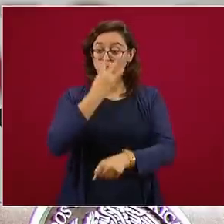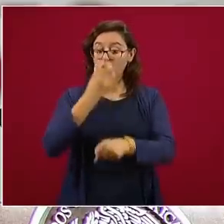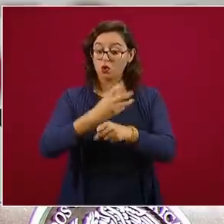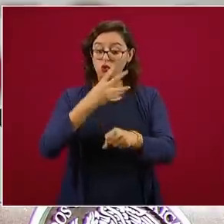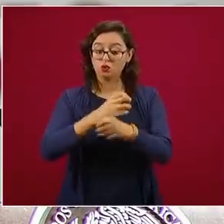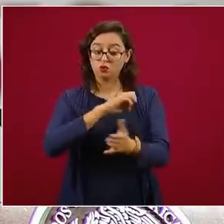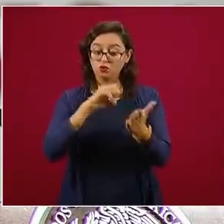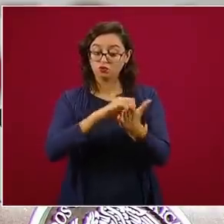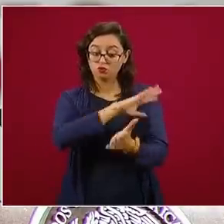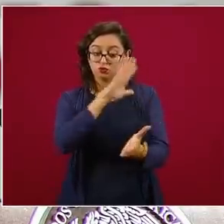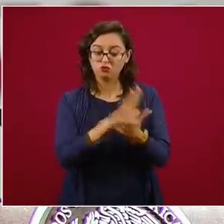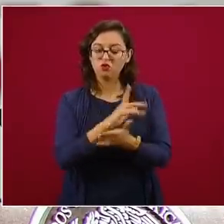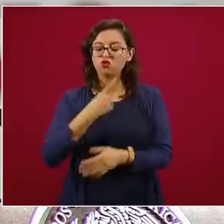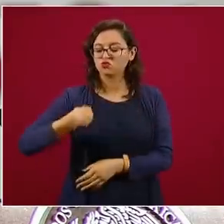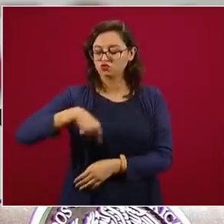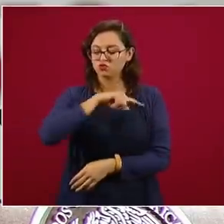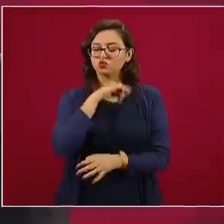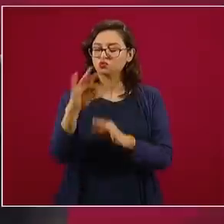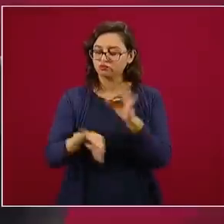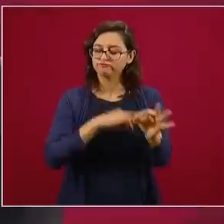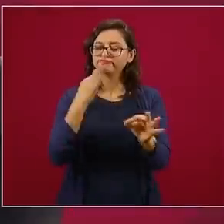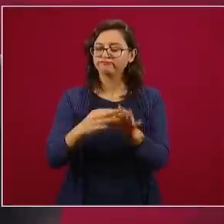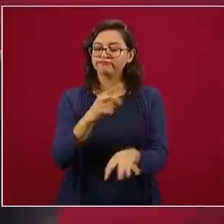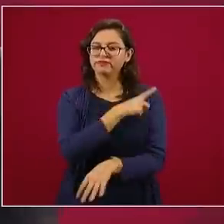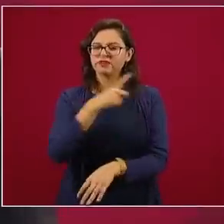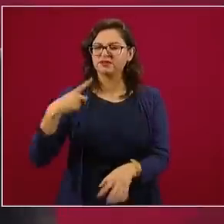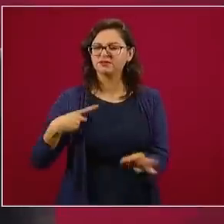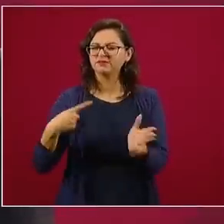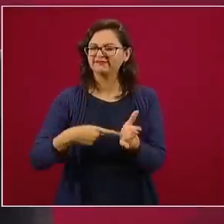el derecho del pueblo a la salud.